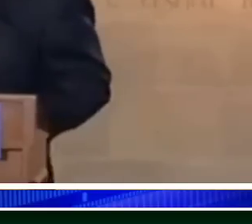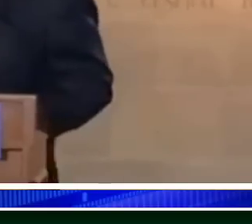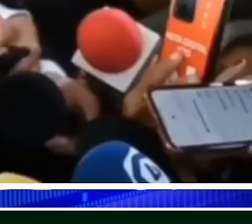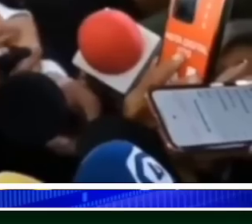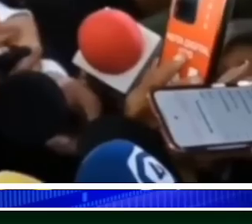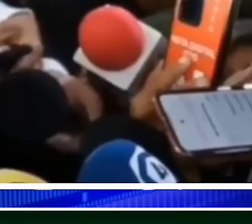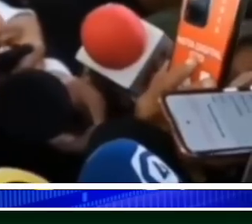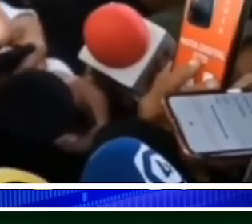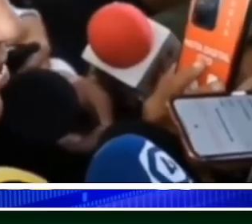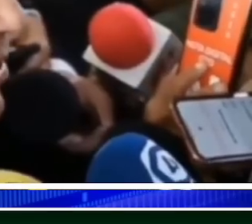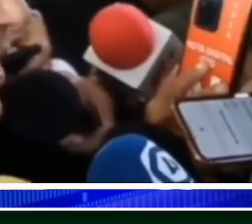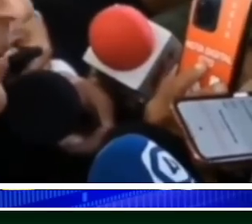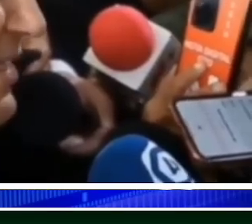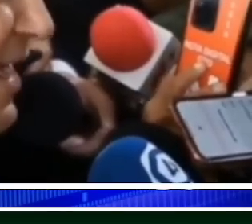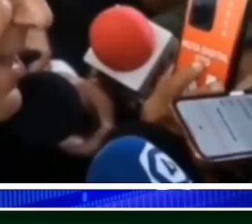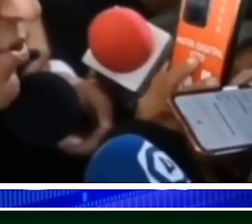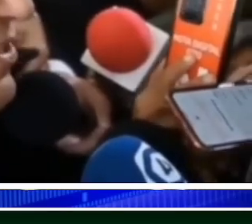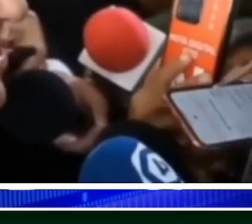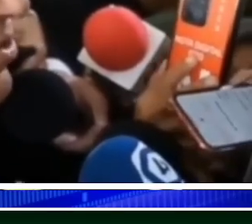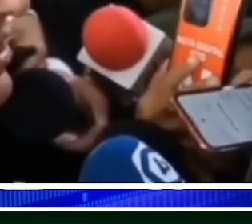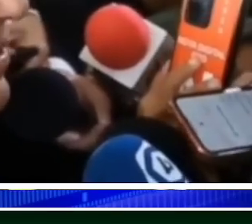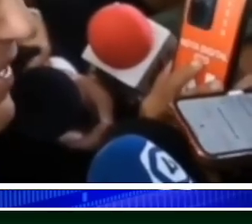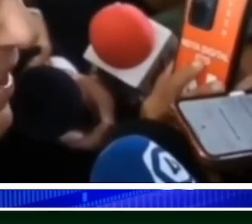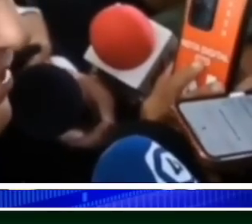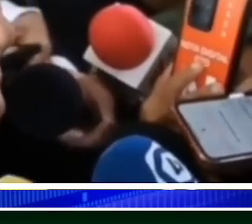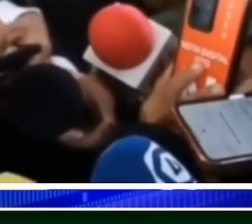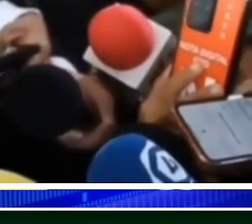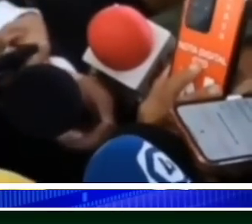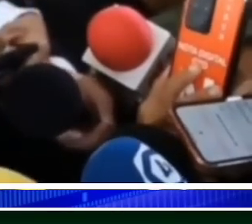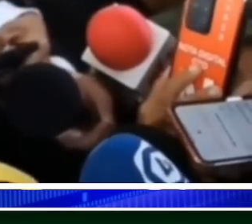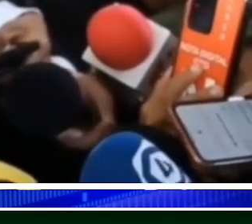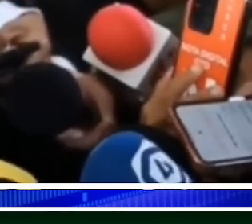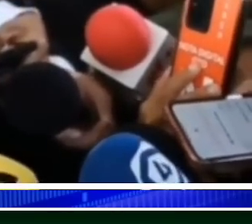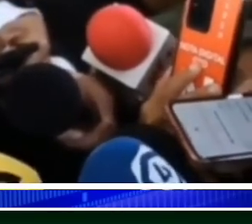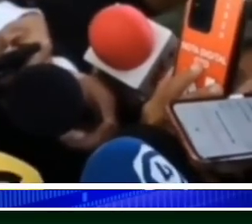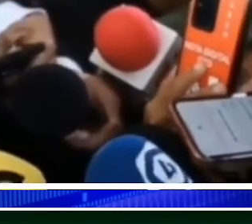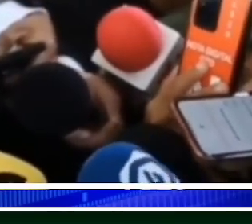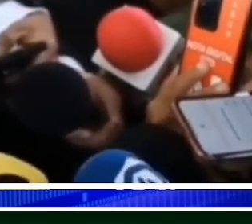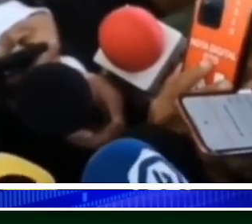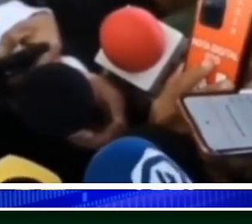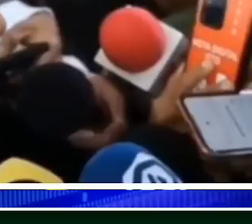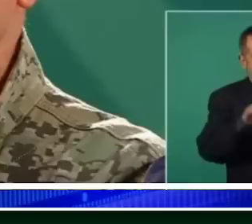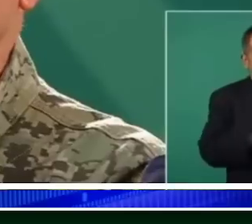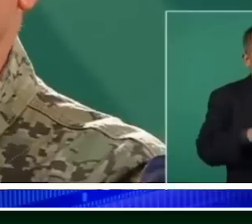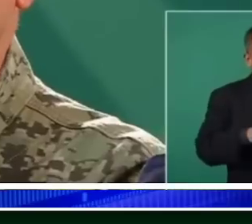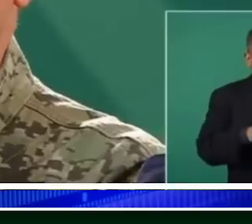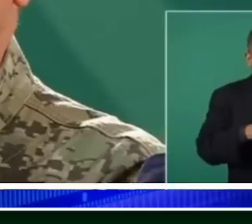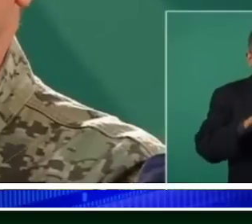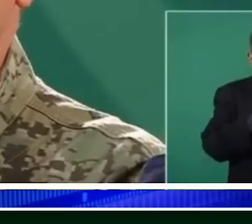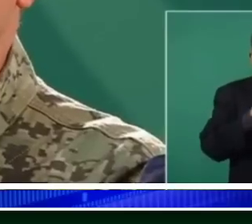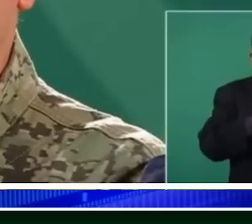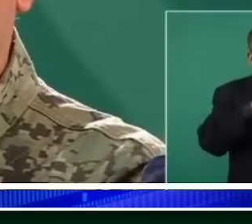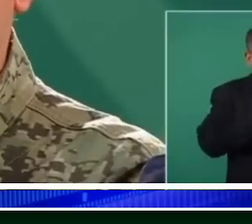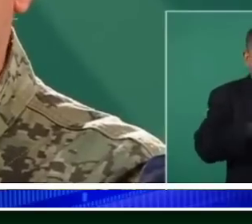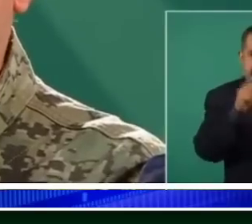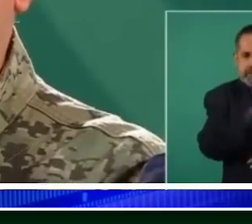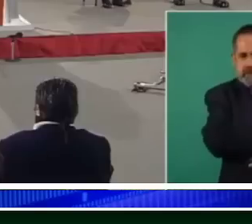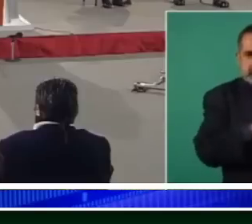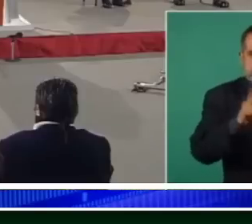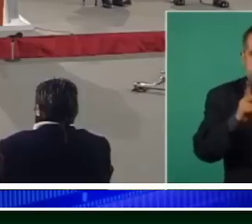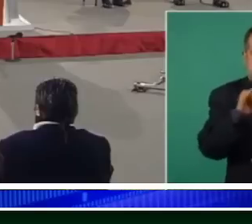Esto fue lo que comentó Rafael Ojeda que toma muchísima vigencia con lo que vamos a comentar y platicar el día de